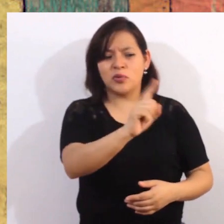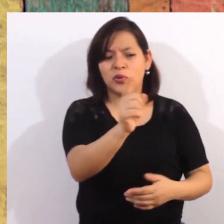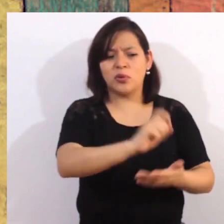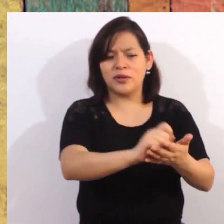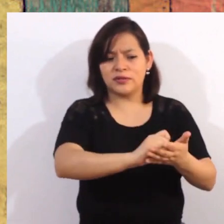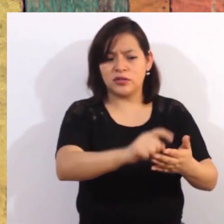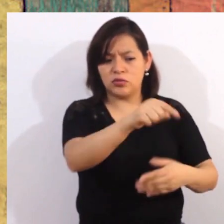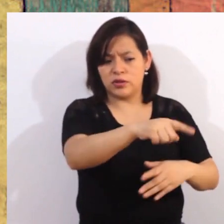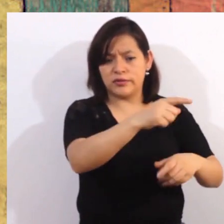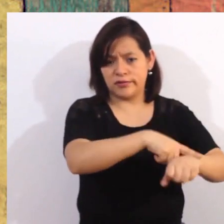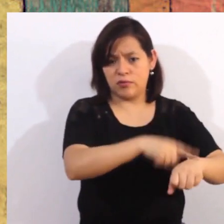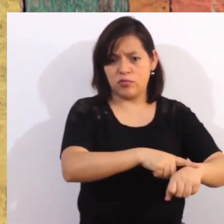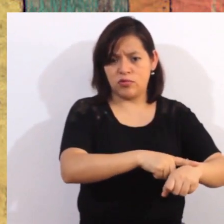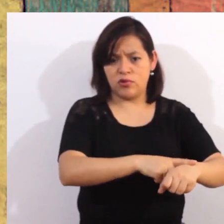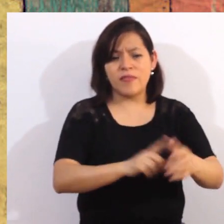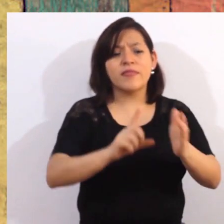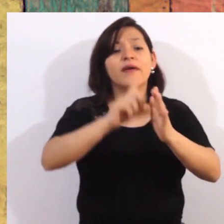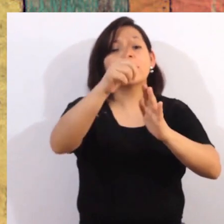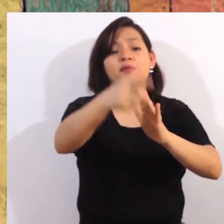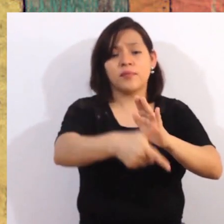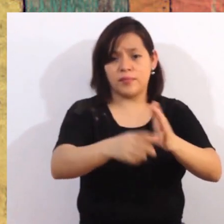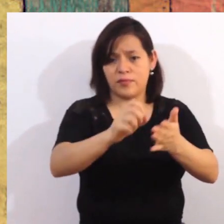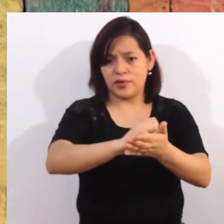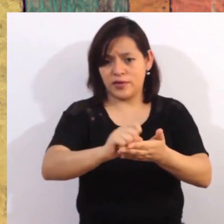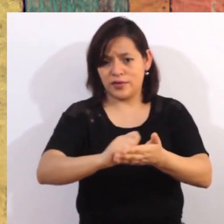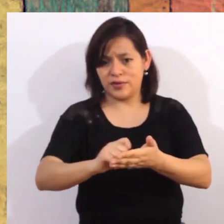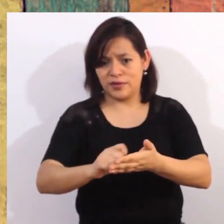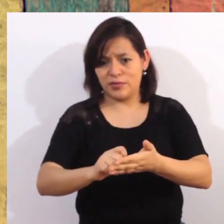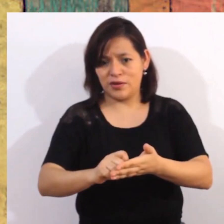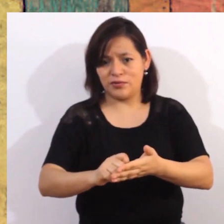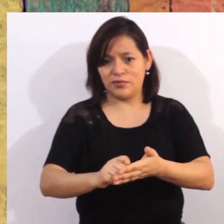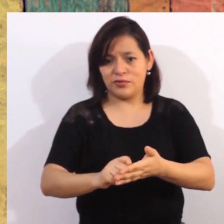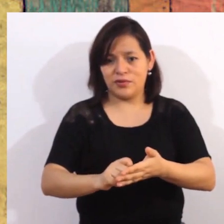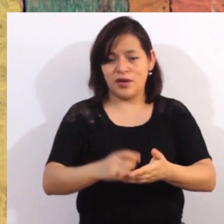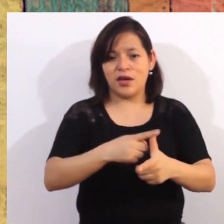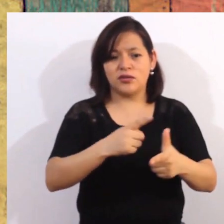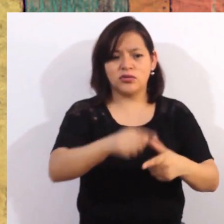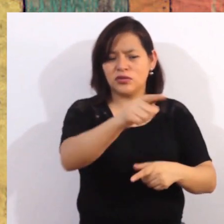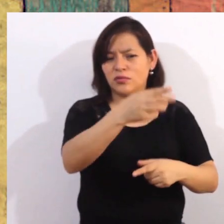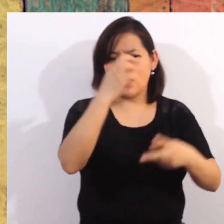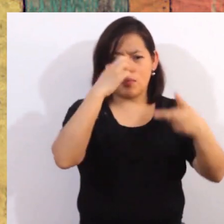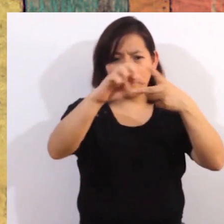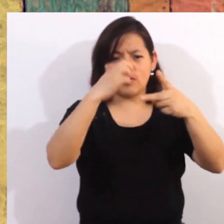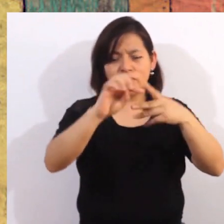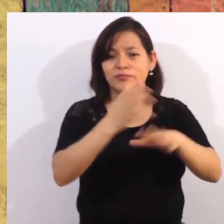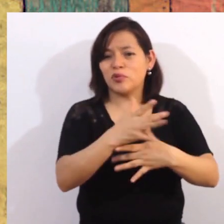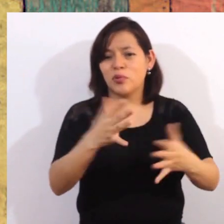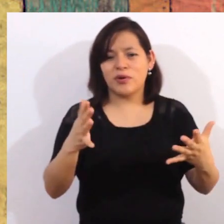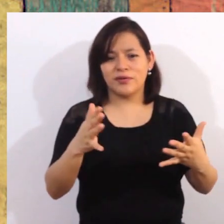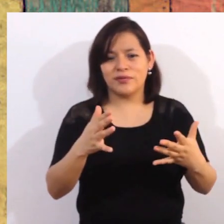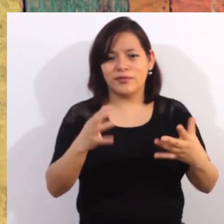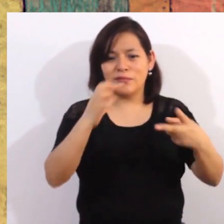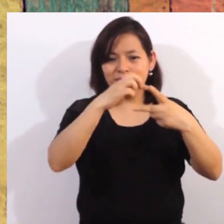exactas y precisas que indican, no, esto es algún judío que escribió en el tiempo intertestamentario después de que todos